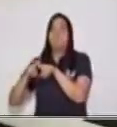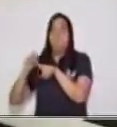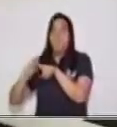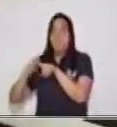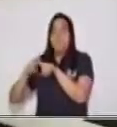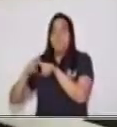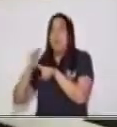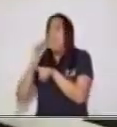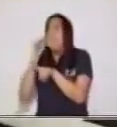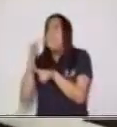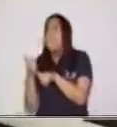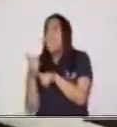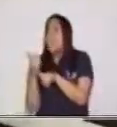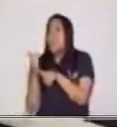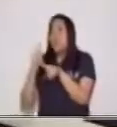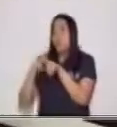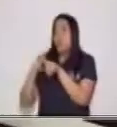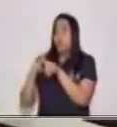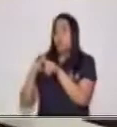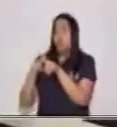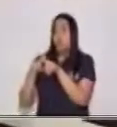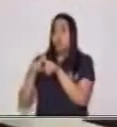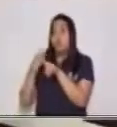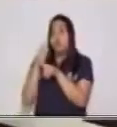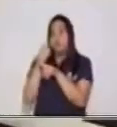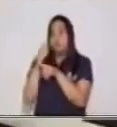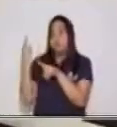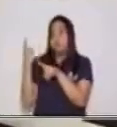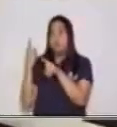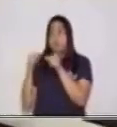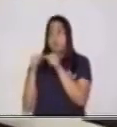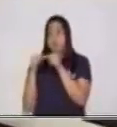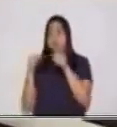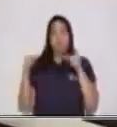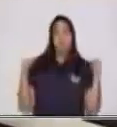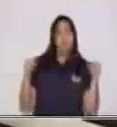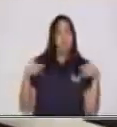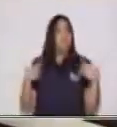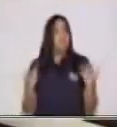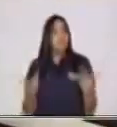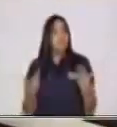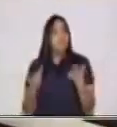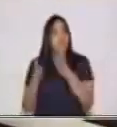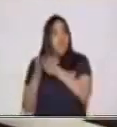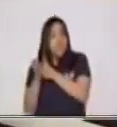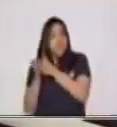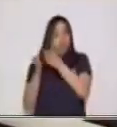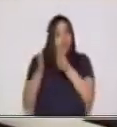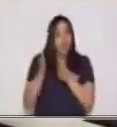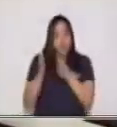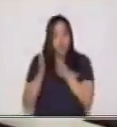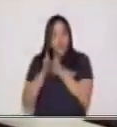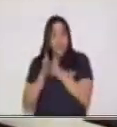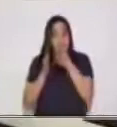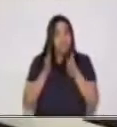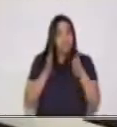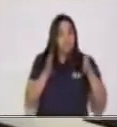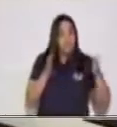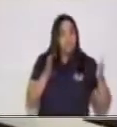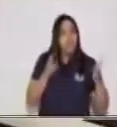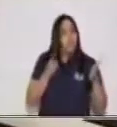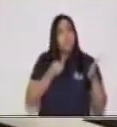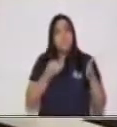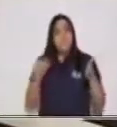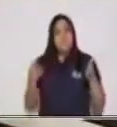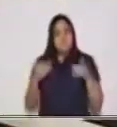pero el otro es, según en la recta numérica, el inmediatamente siguiente. ¿Cuánta diferencia